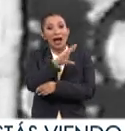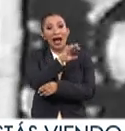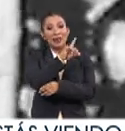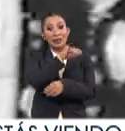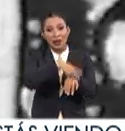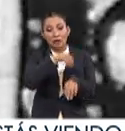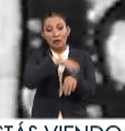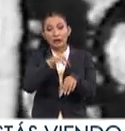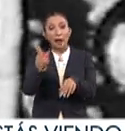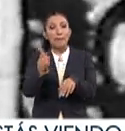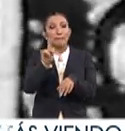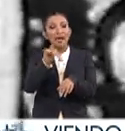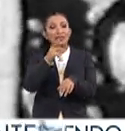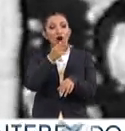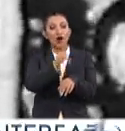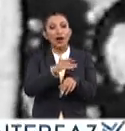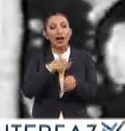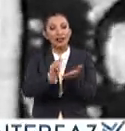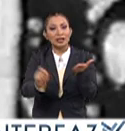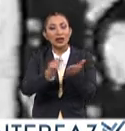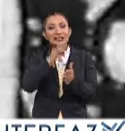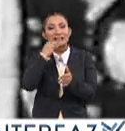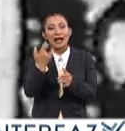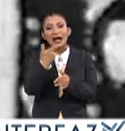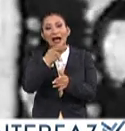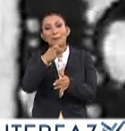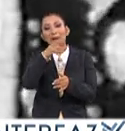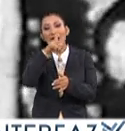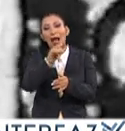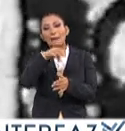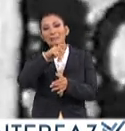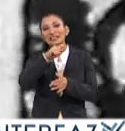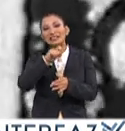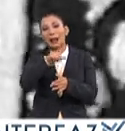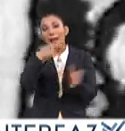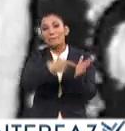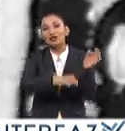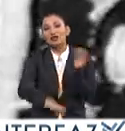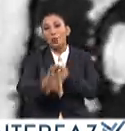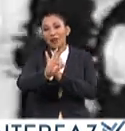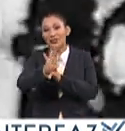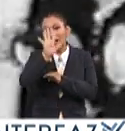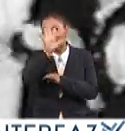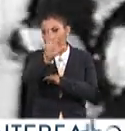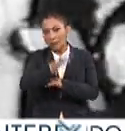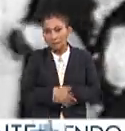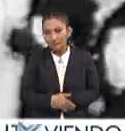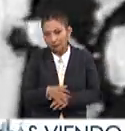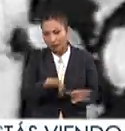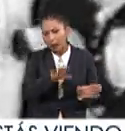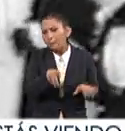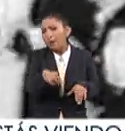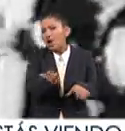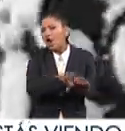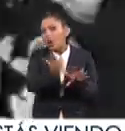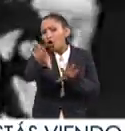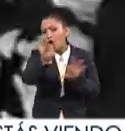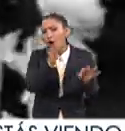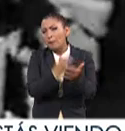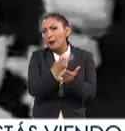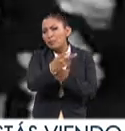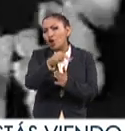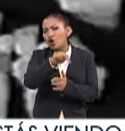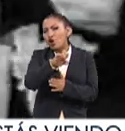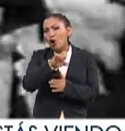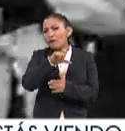Academia Sueca fue la pedagoga y escritora chilena Gabriela Mistral en 1945. Pero, ¿cómo se elige al Premio